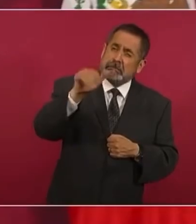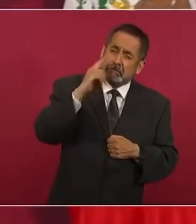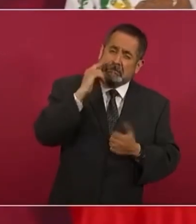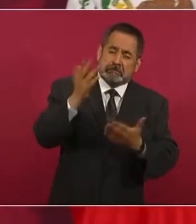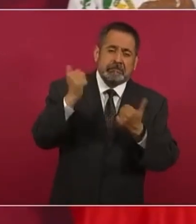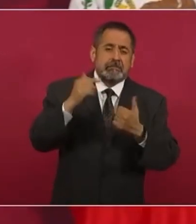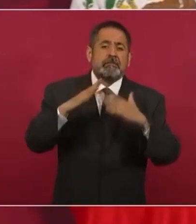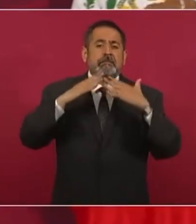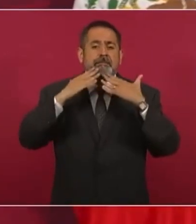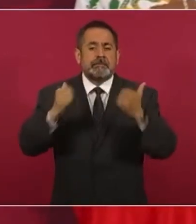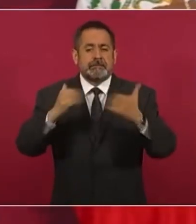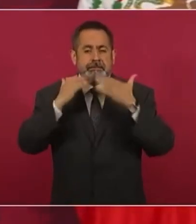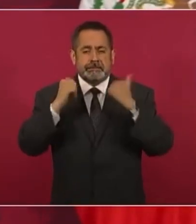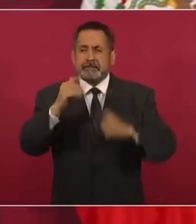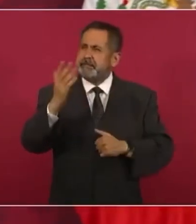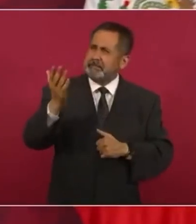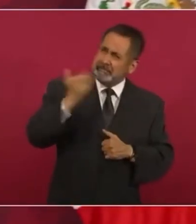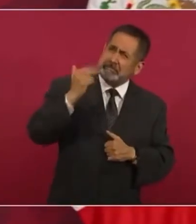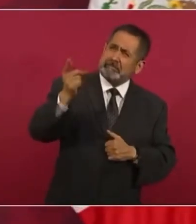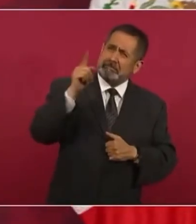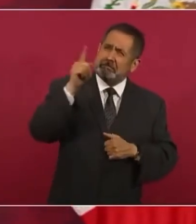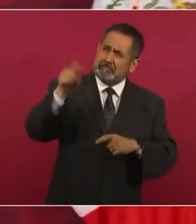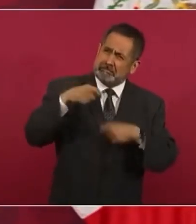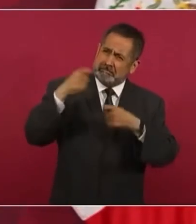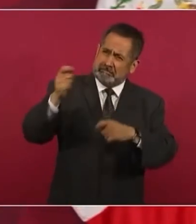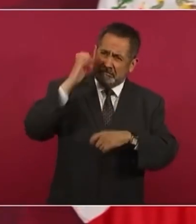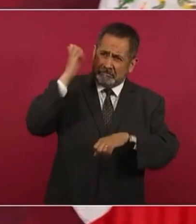a Maximiliano